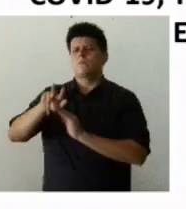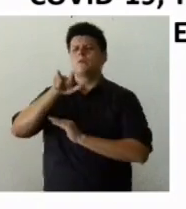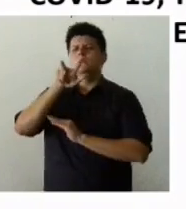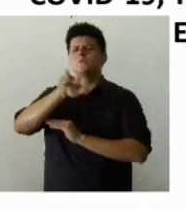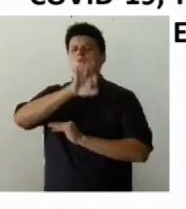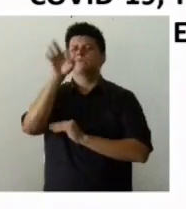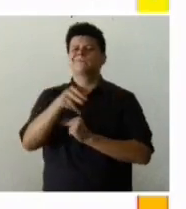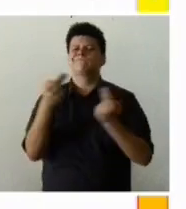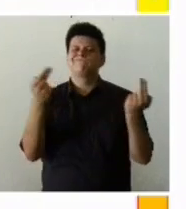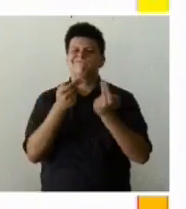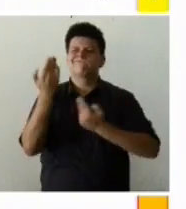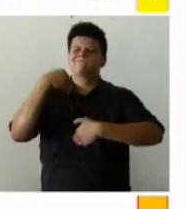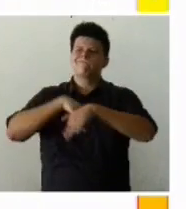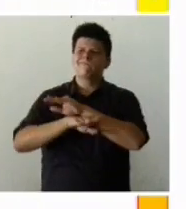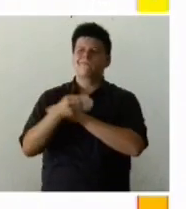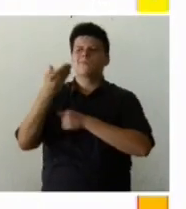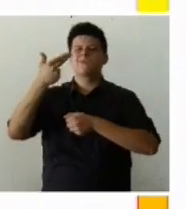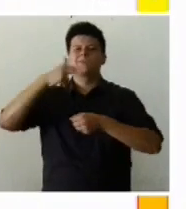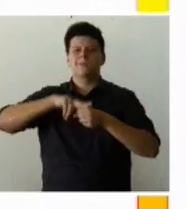el hospital.